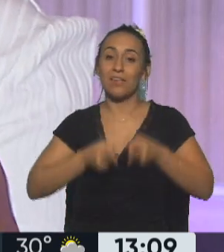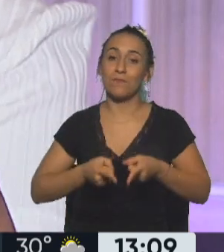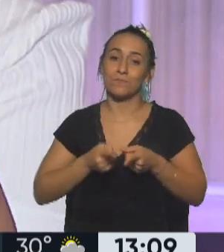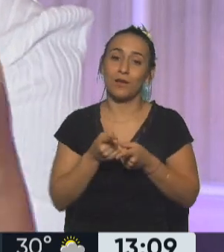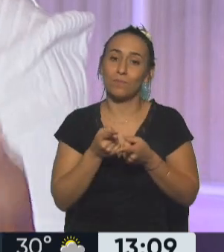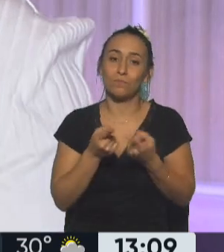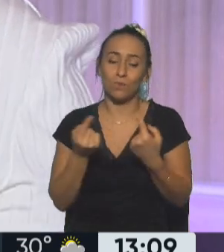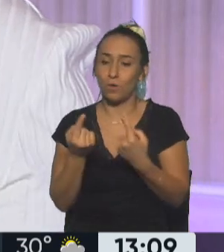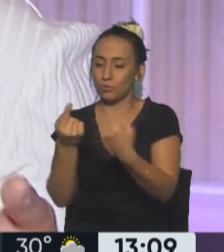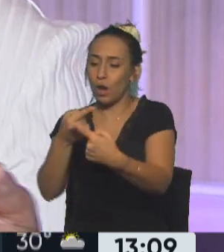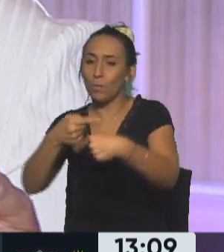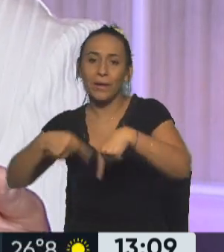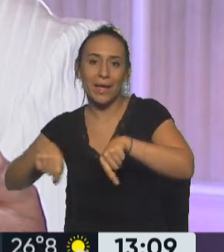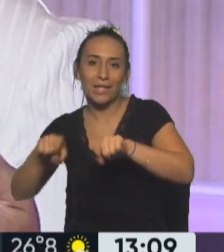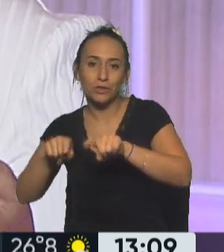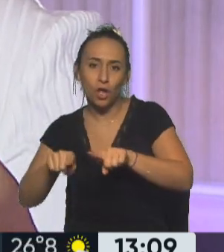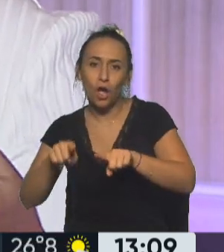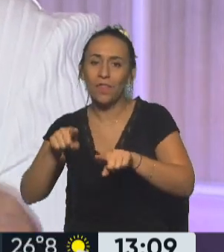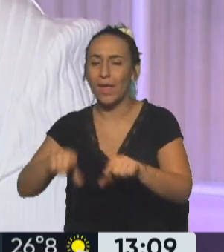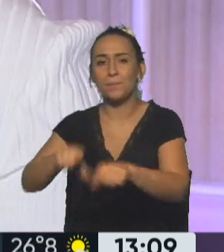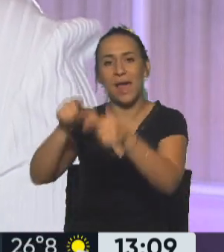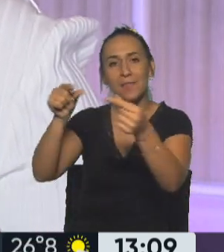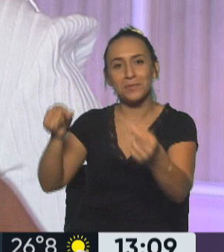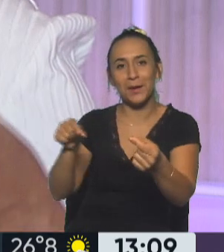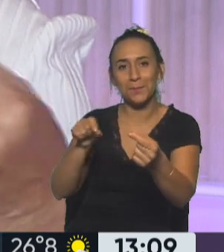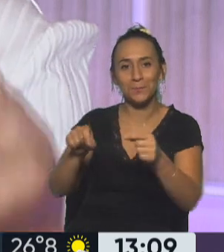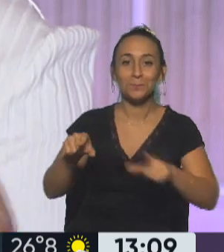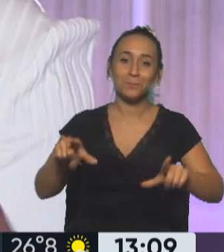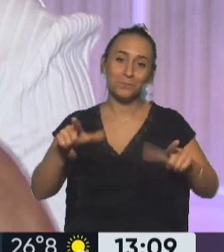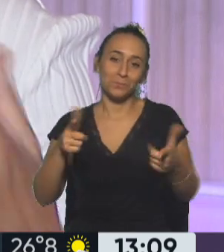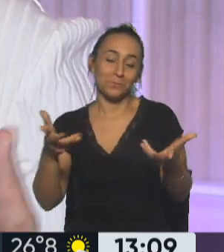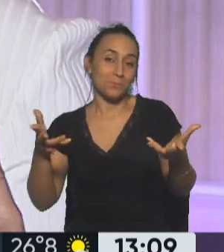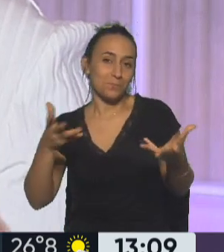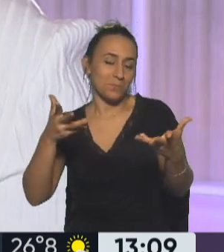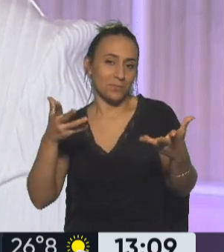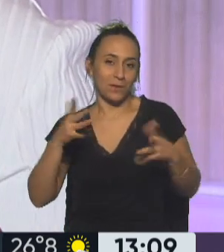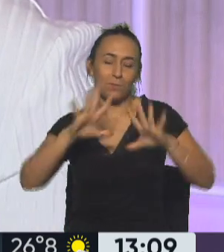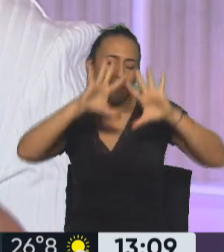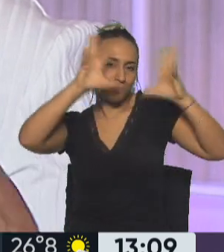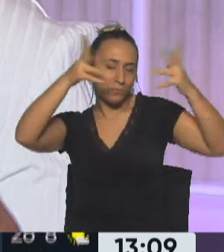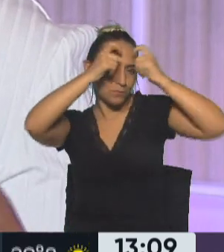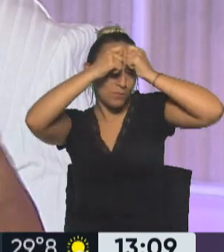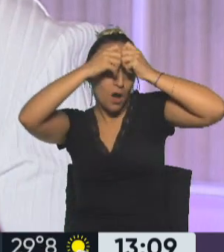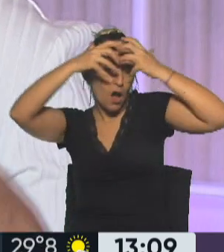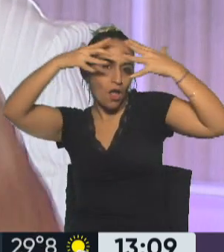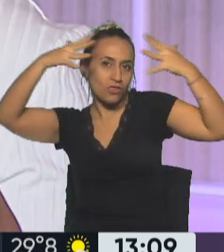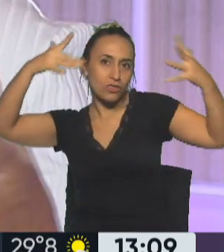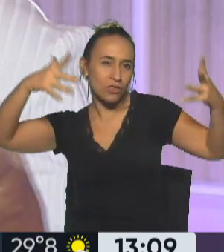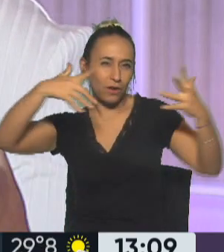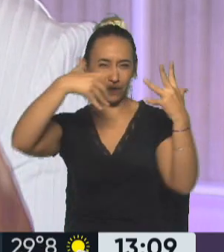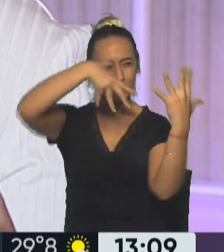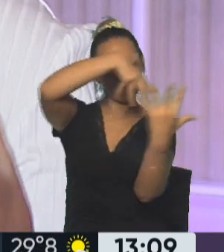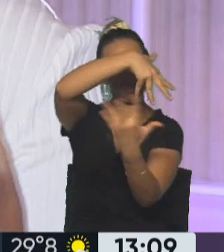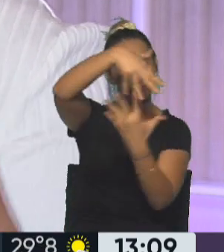que es un prototipo de plantoide, en fin, es un mundo, esa instalación es un mundo que